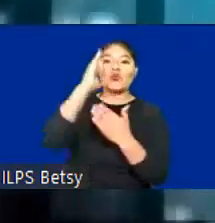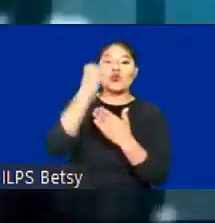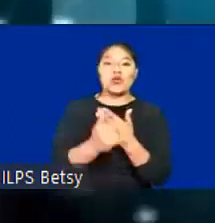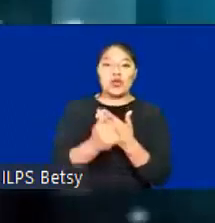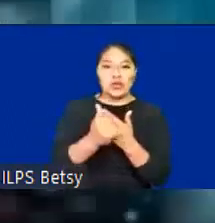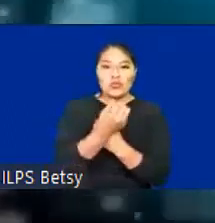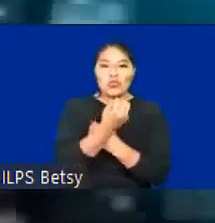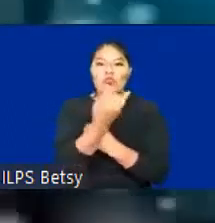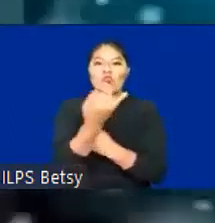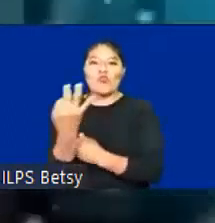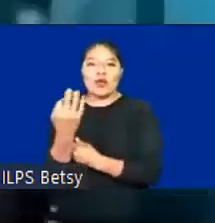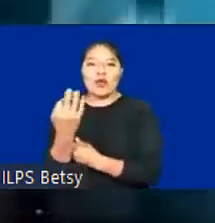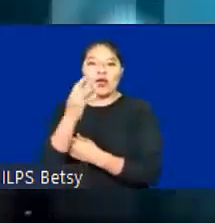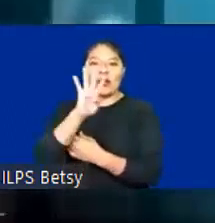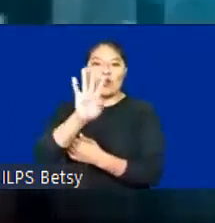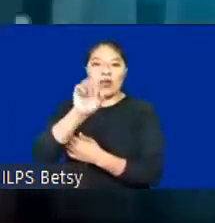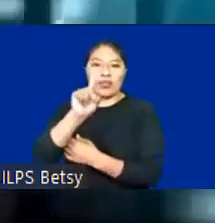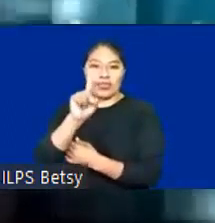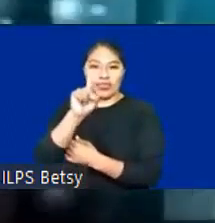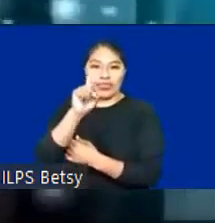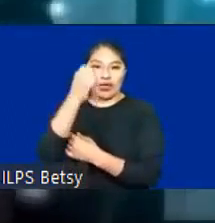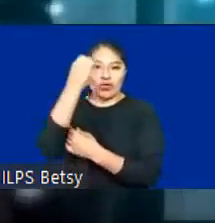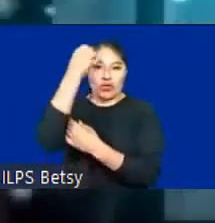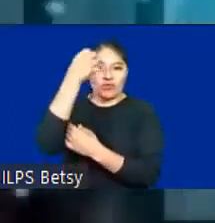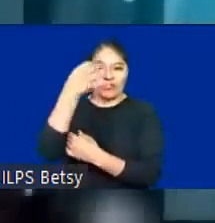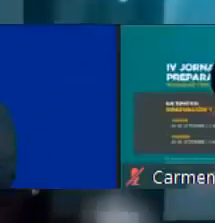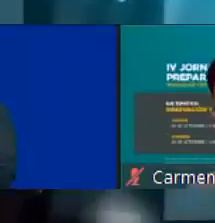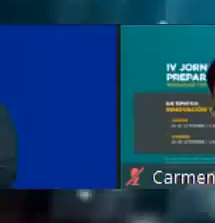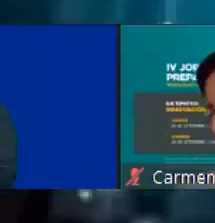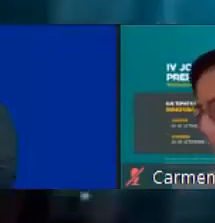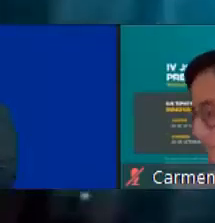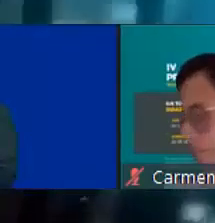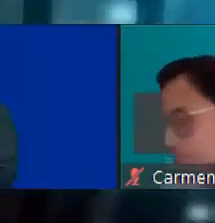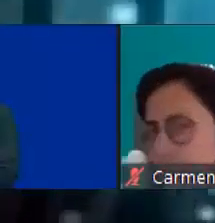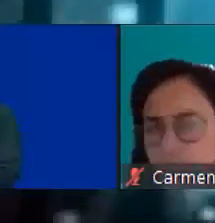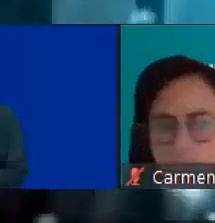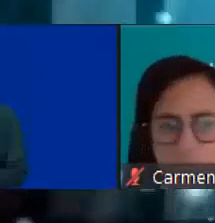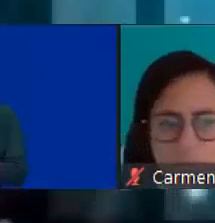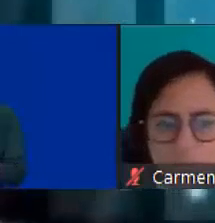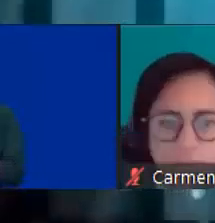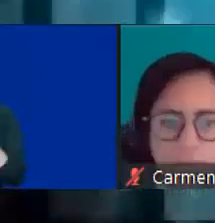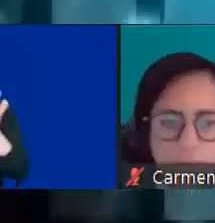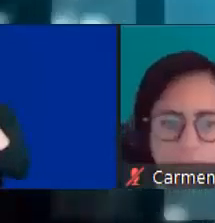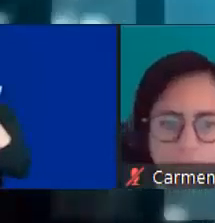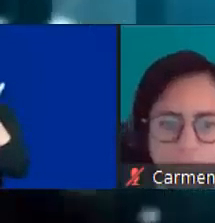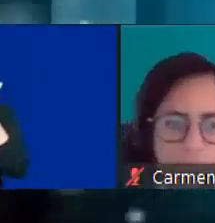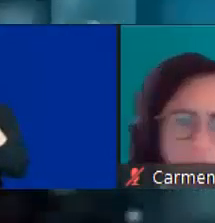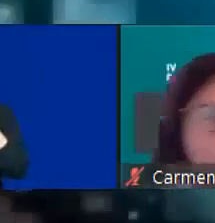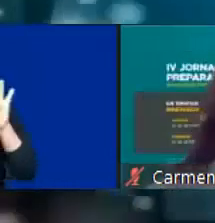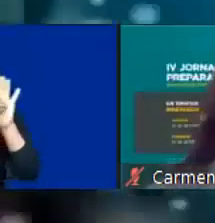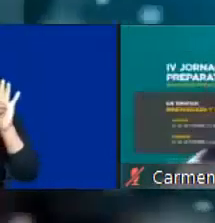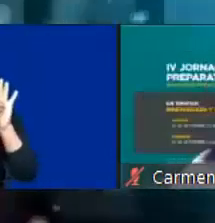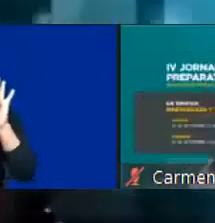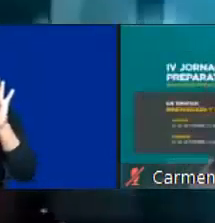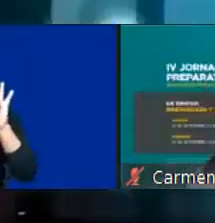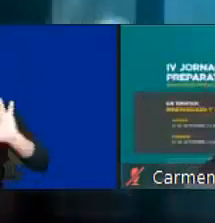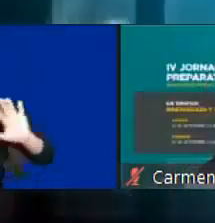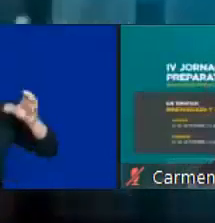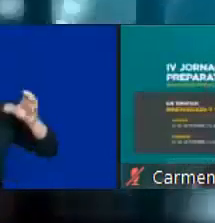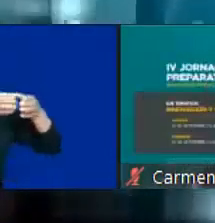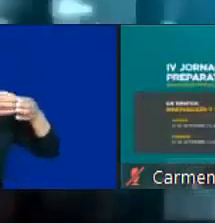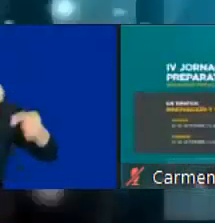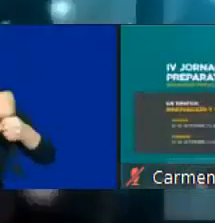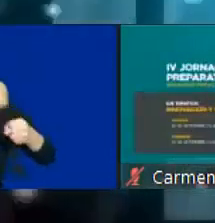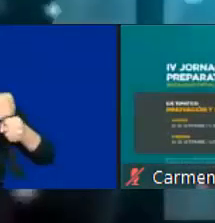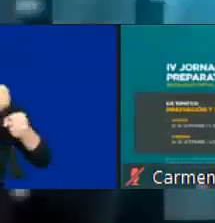registrales y que van a ser desarrollados con recursos propios, con el personal interno. hay tres proyectos de inversión que están siendo